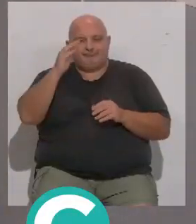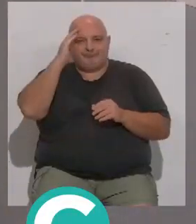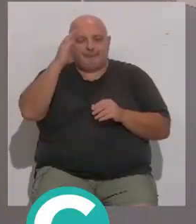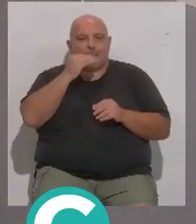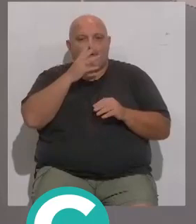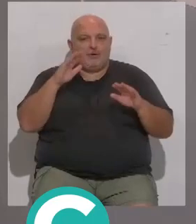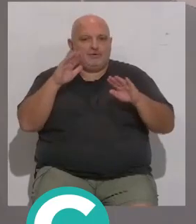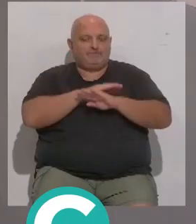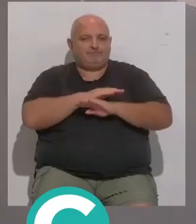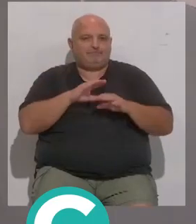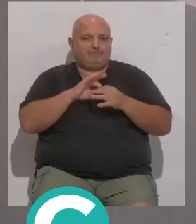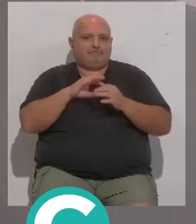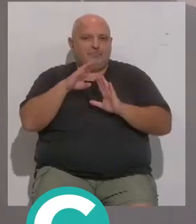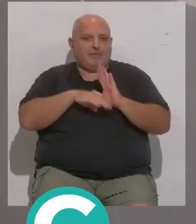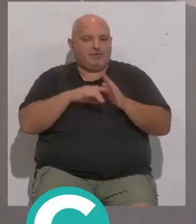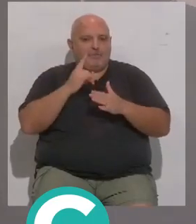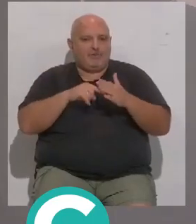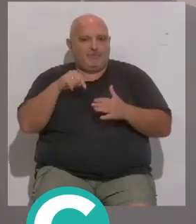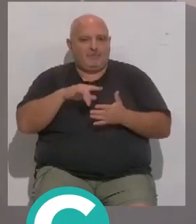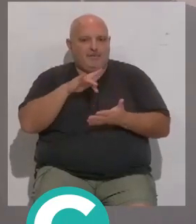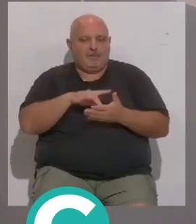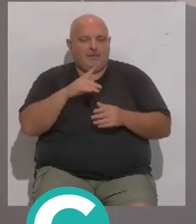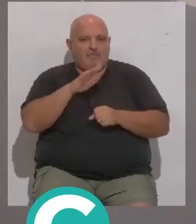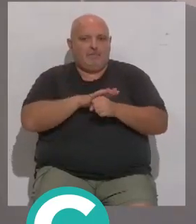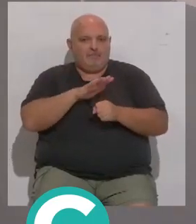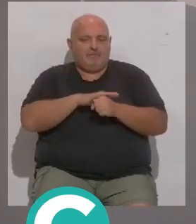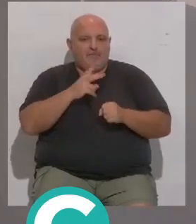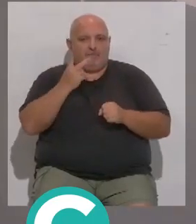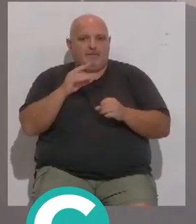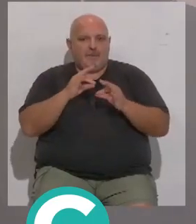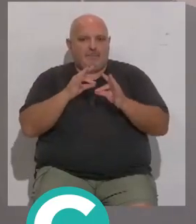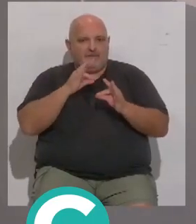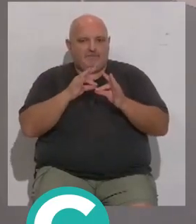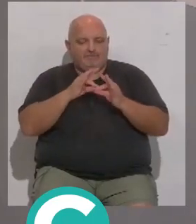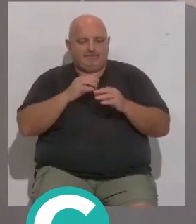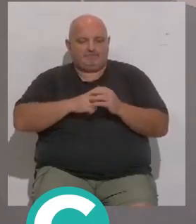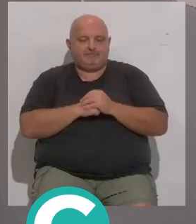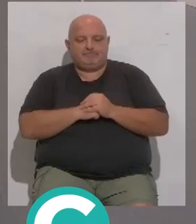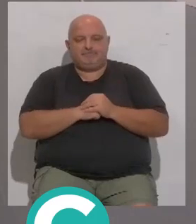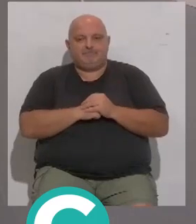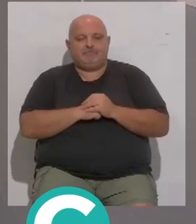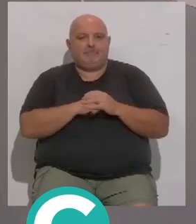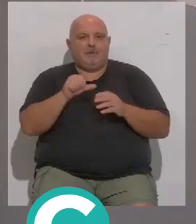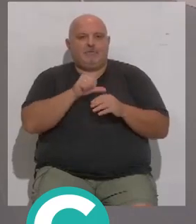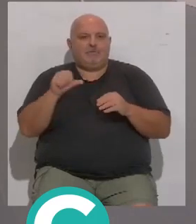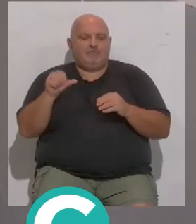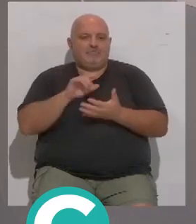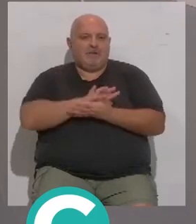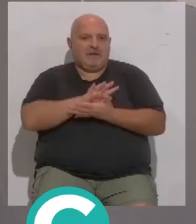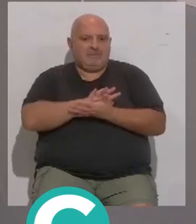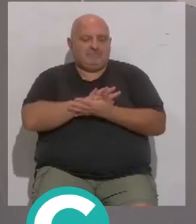Hola, muy buenas noches. Ya estamos en este submarino del día martes ya 20 de septiembre. En una semana